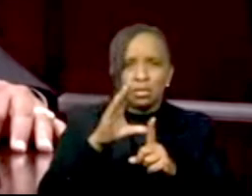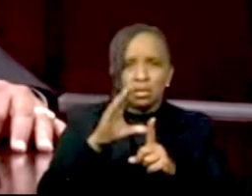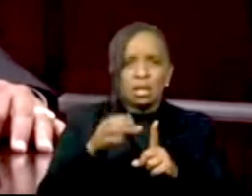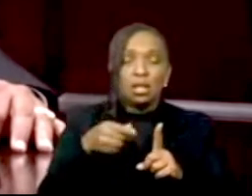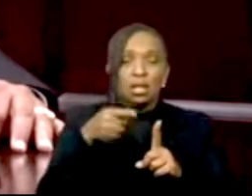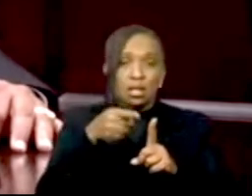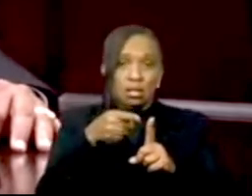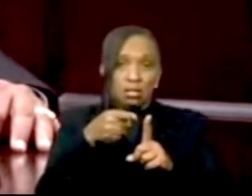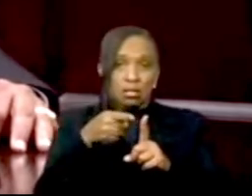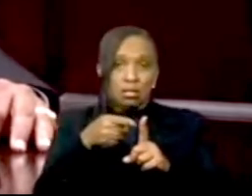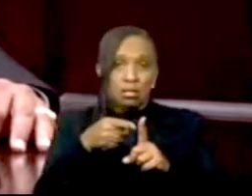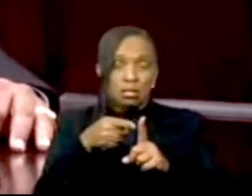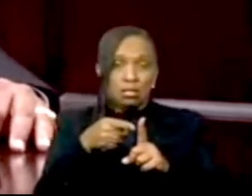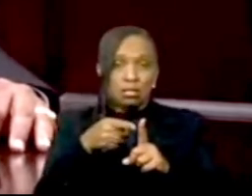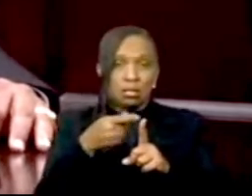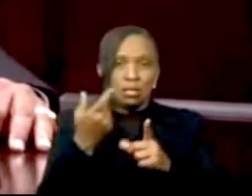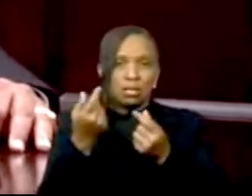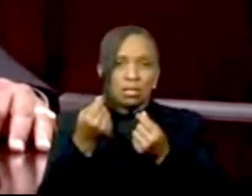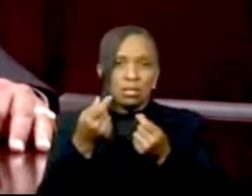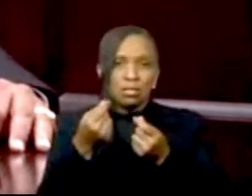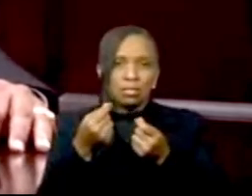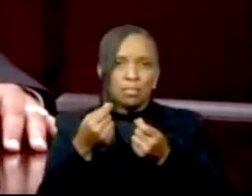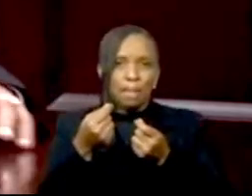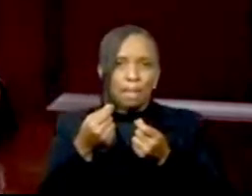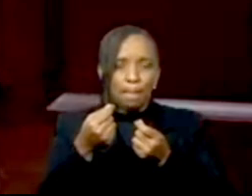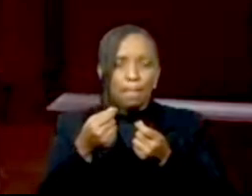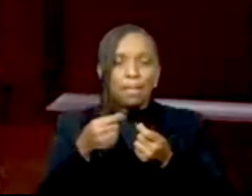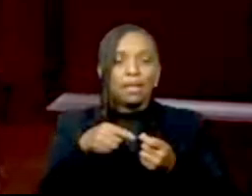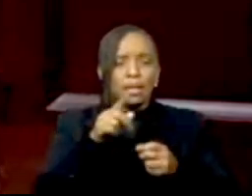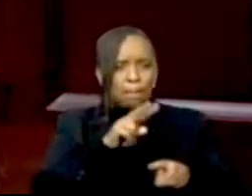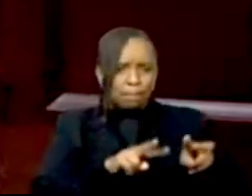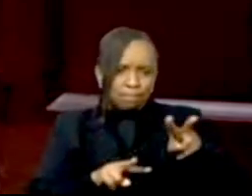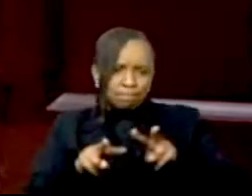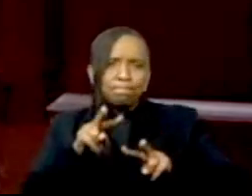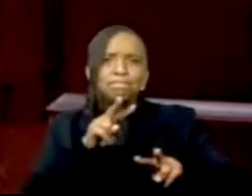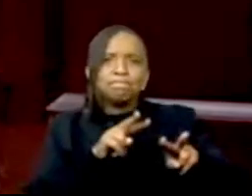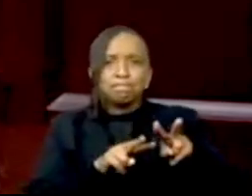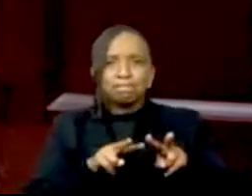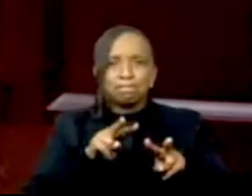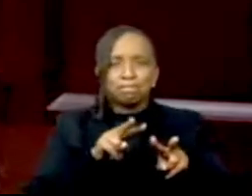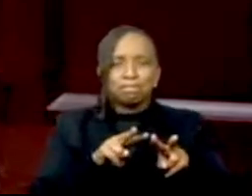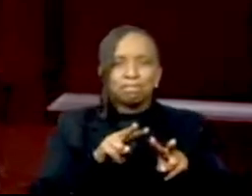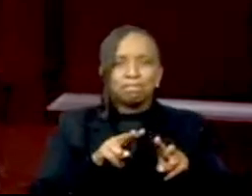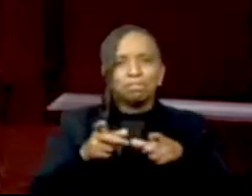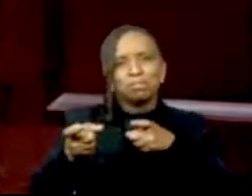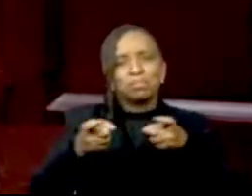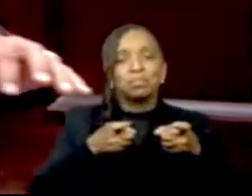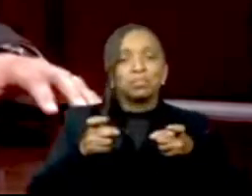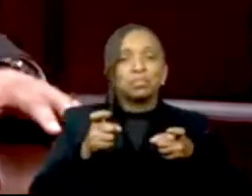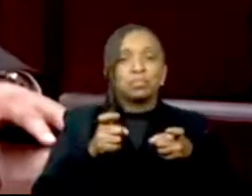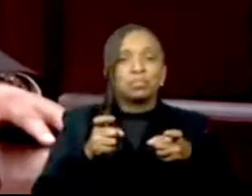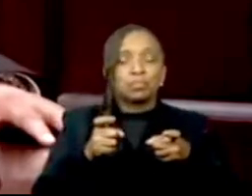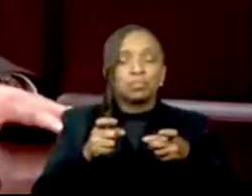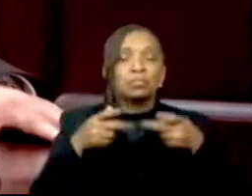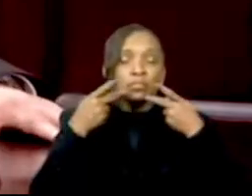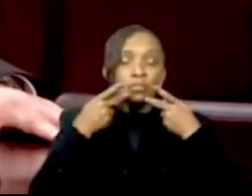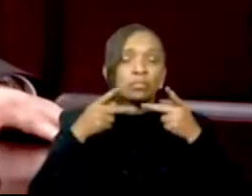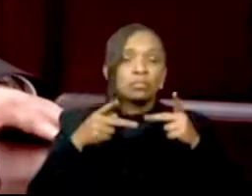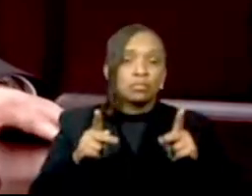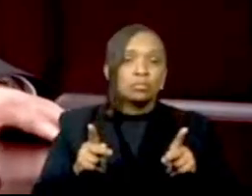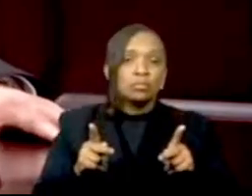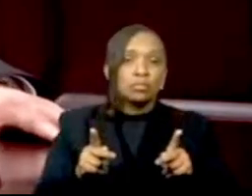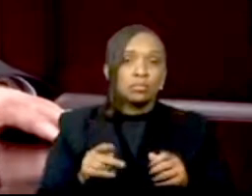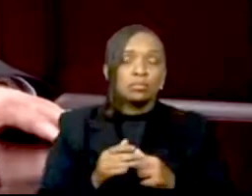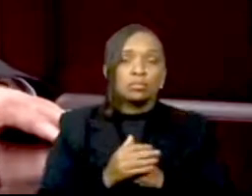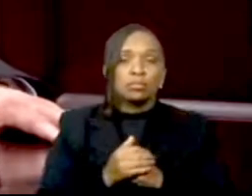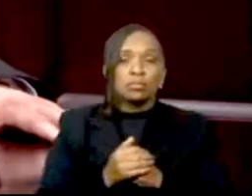que nosotros entendemos que hoy, a pesar de esa sentencia, de los procedimientos administrativos que